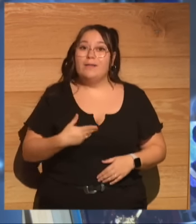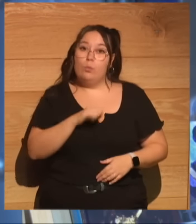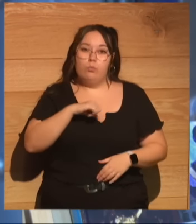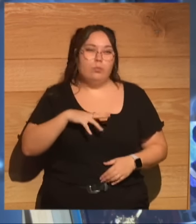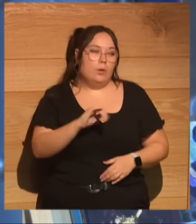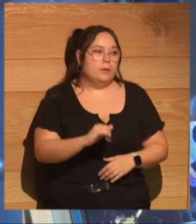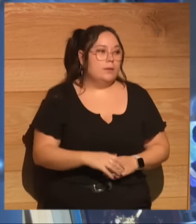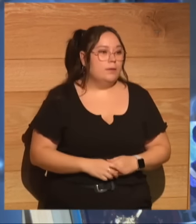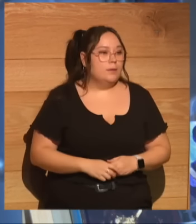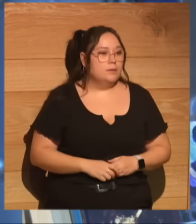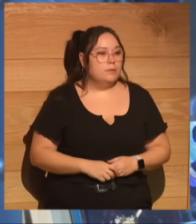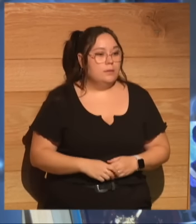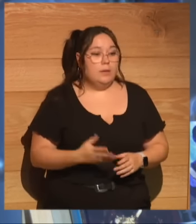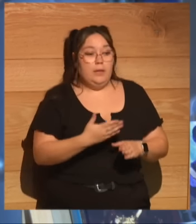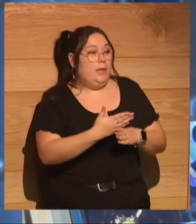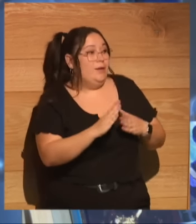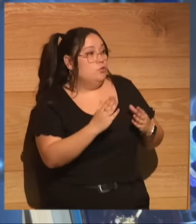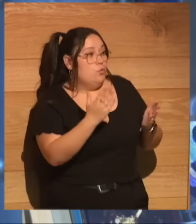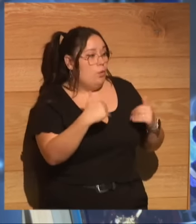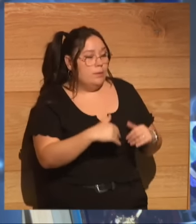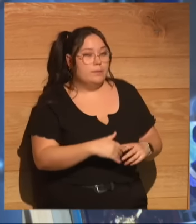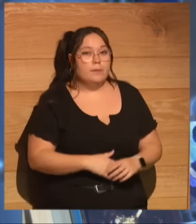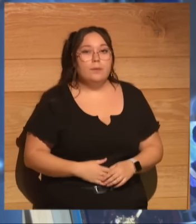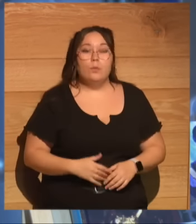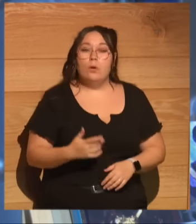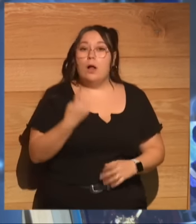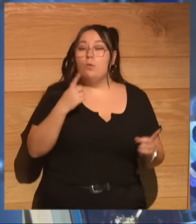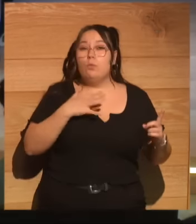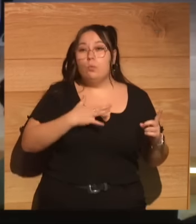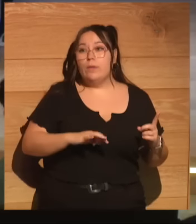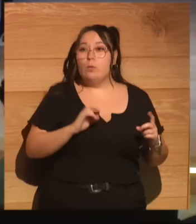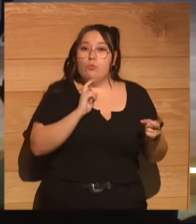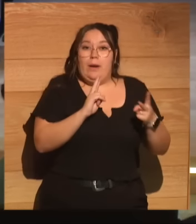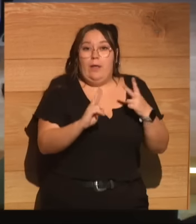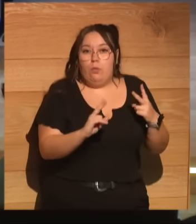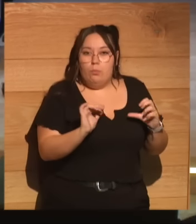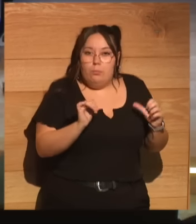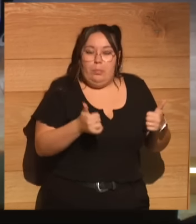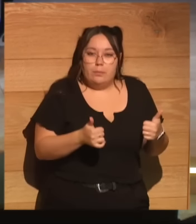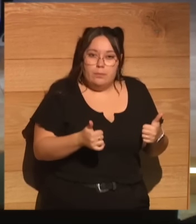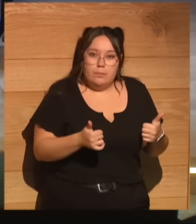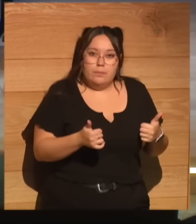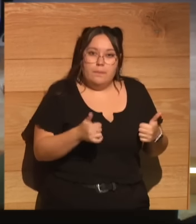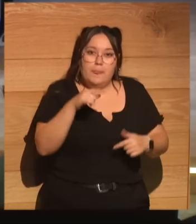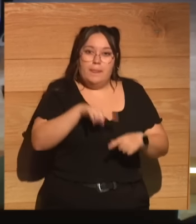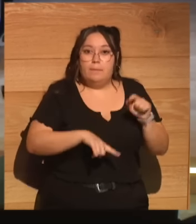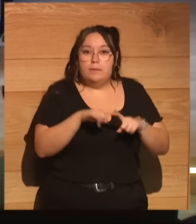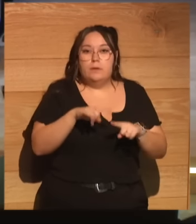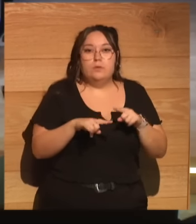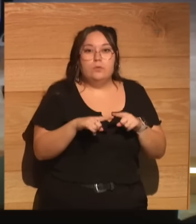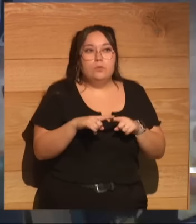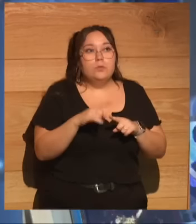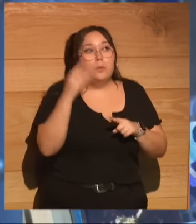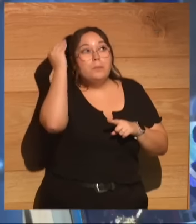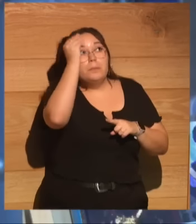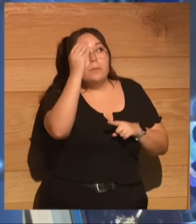Y no demasiados lo tienen. Uno puede tener una reacción primera ante determinadas cosas en función de expectativas